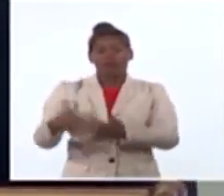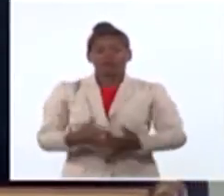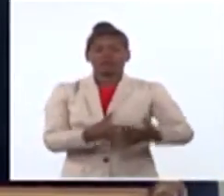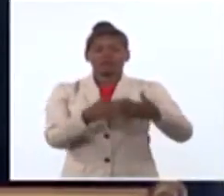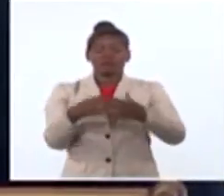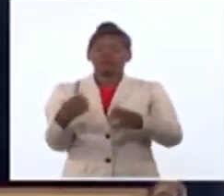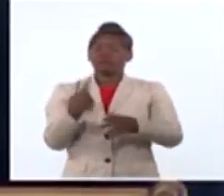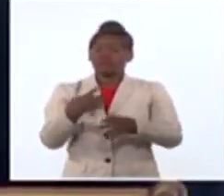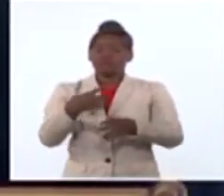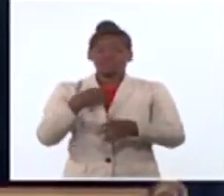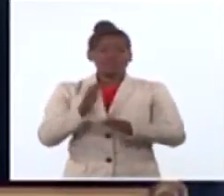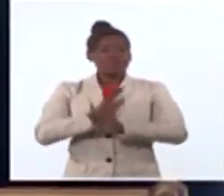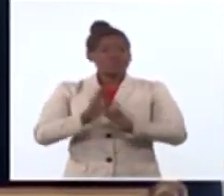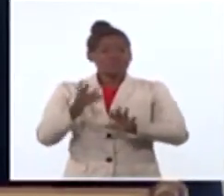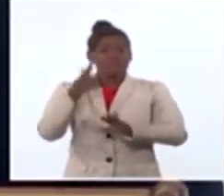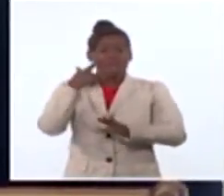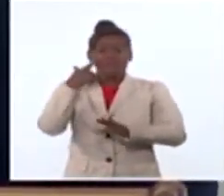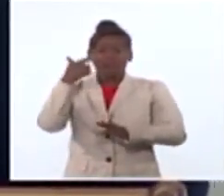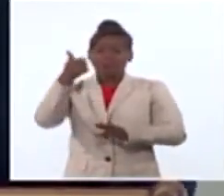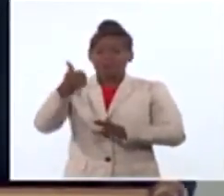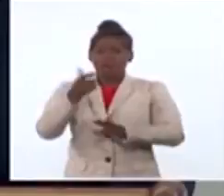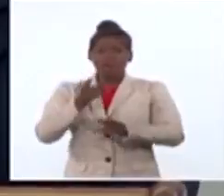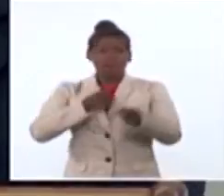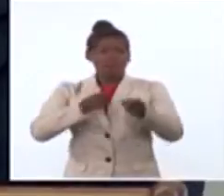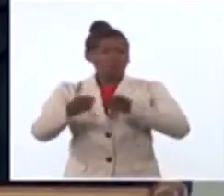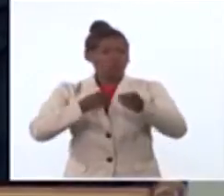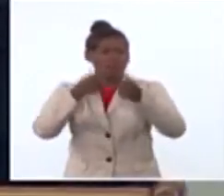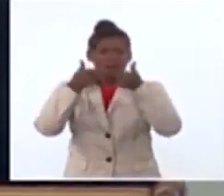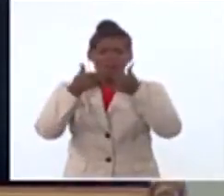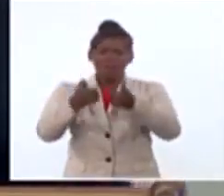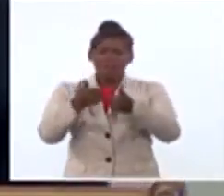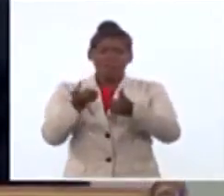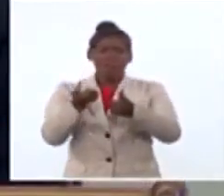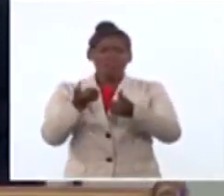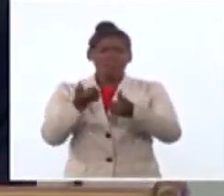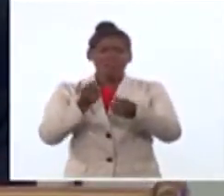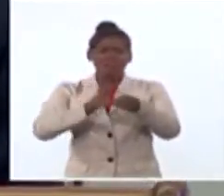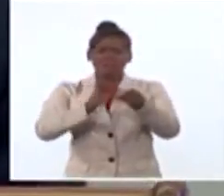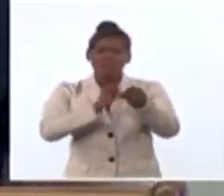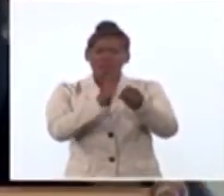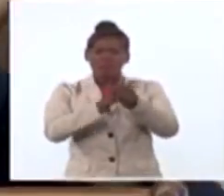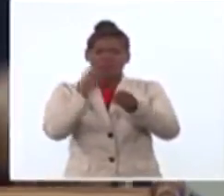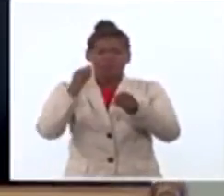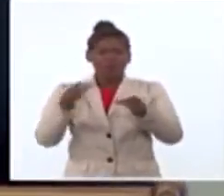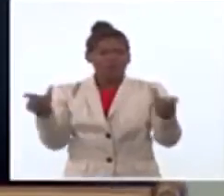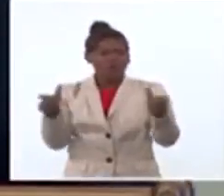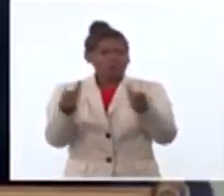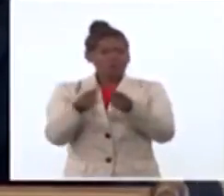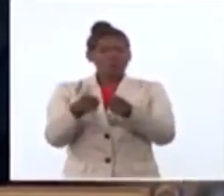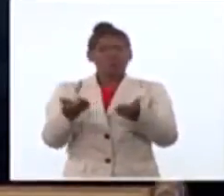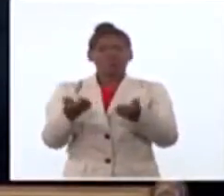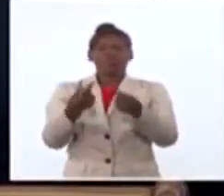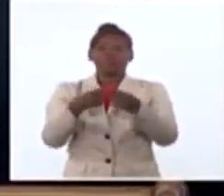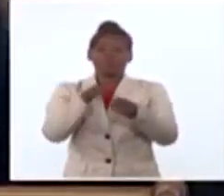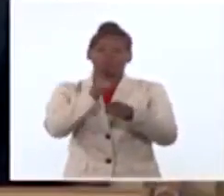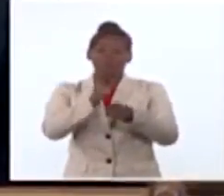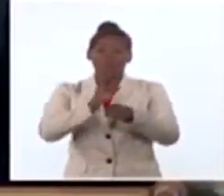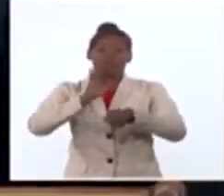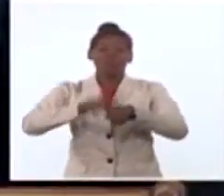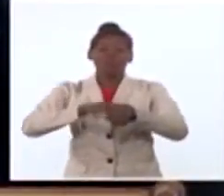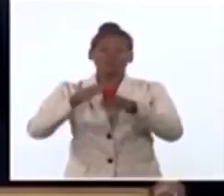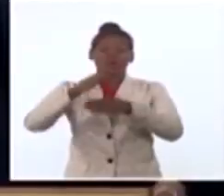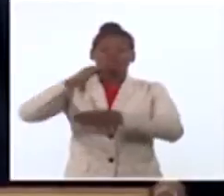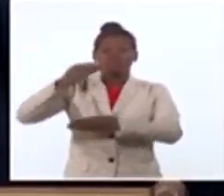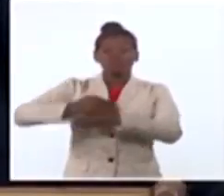hoy el país, a pesar de que hay medidas de bloqueo vigentes, algunas